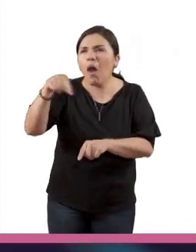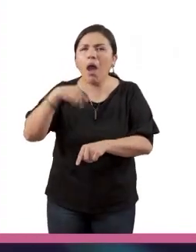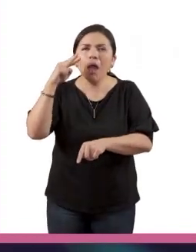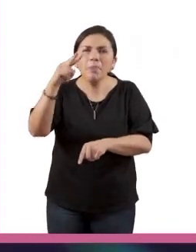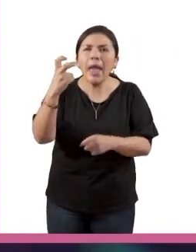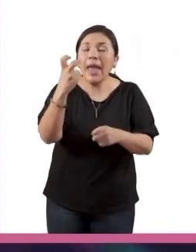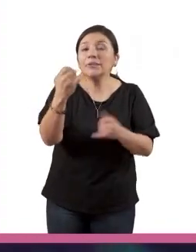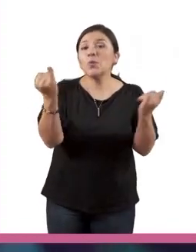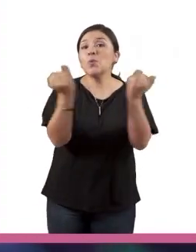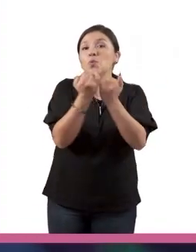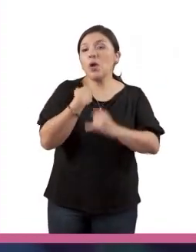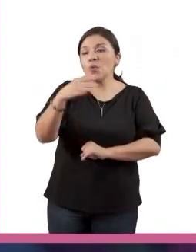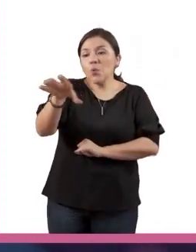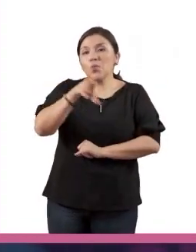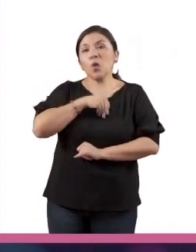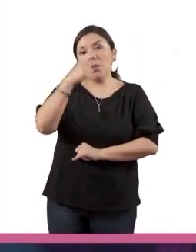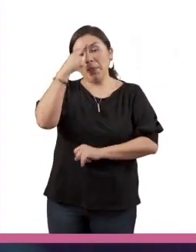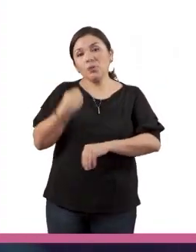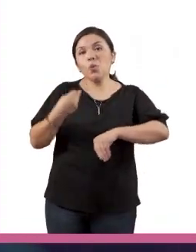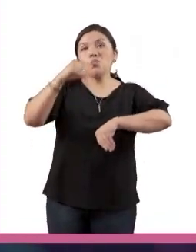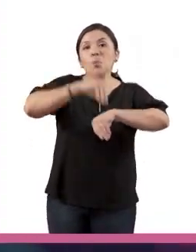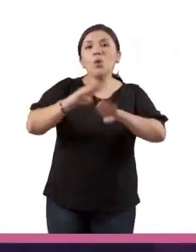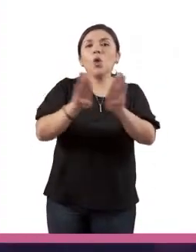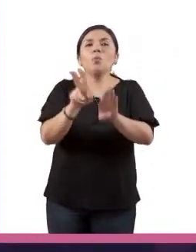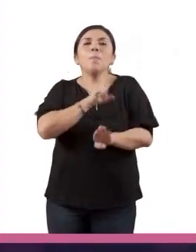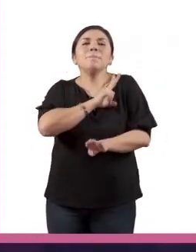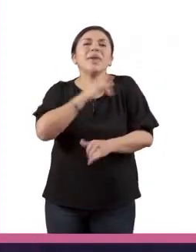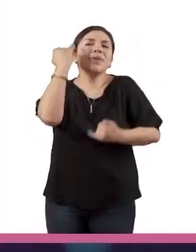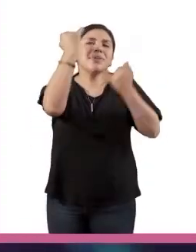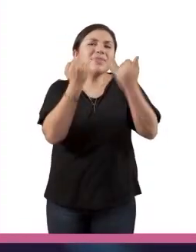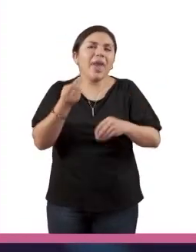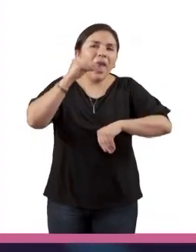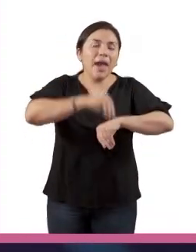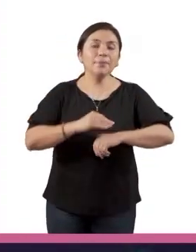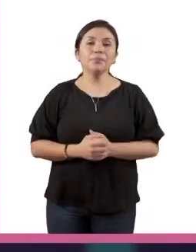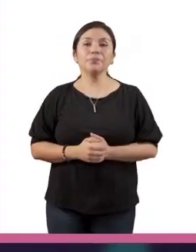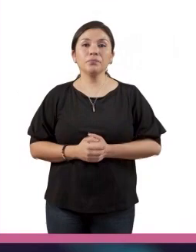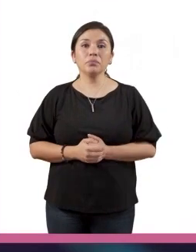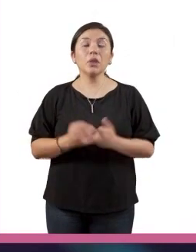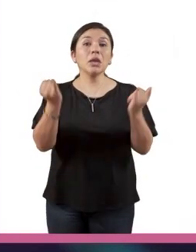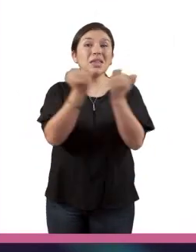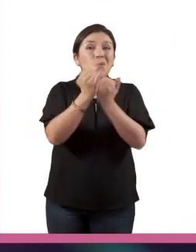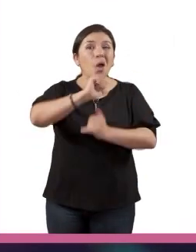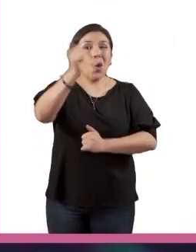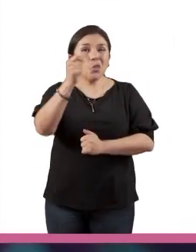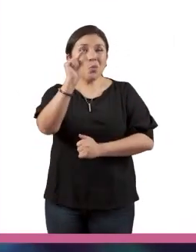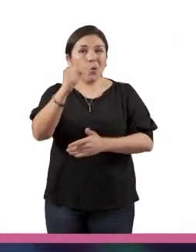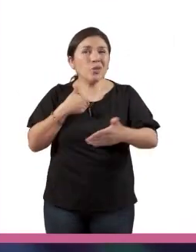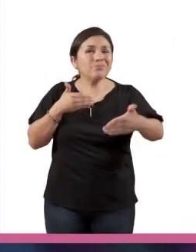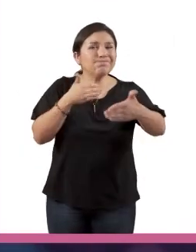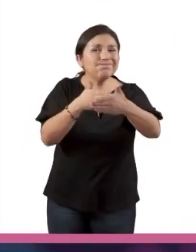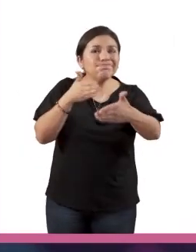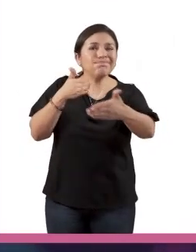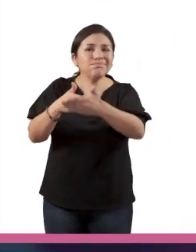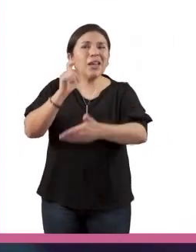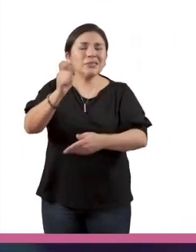inspiración para ponerlo y darle un poco de mi estilo. Creo que también uno de los obstáculos que encuentro